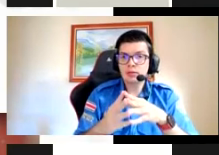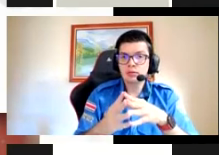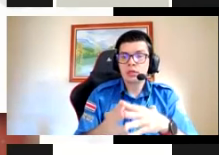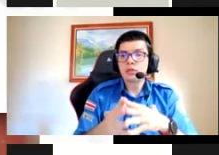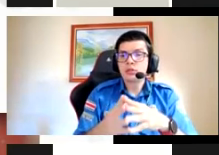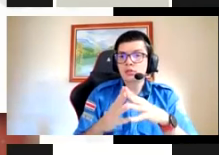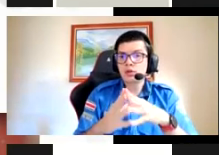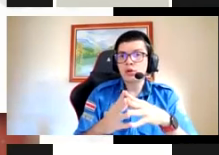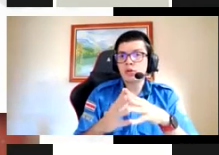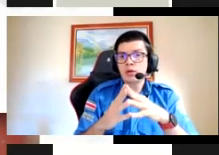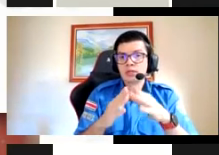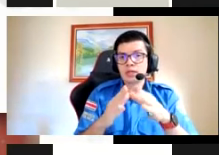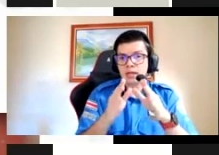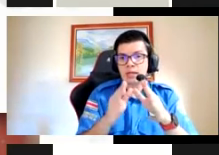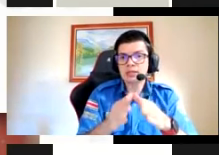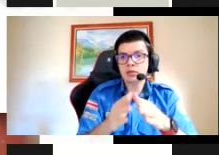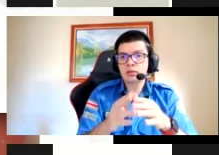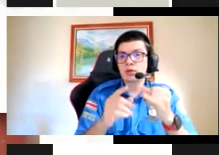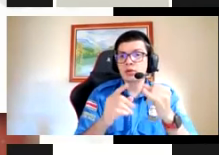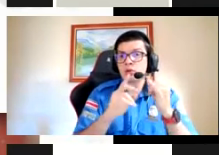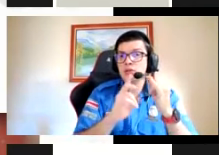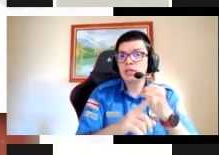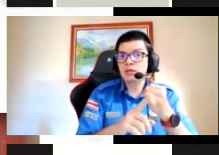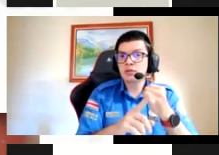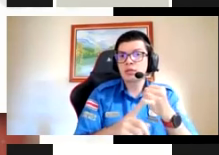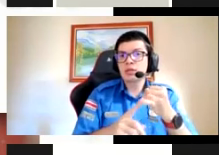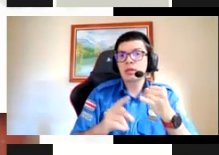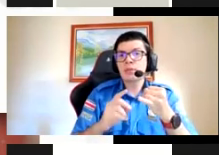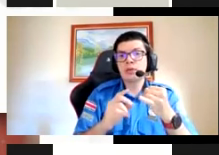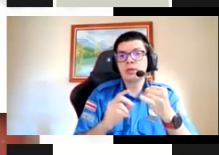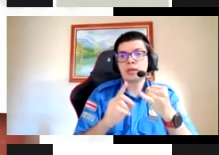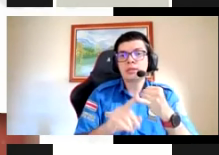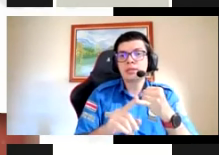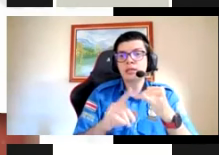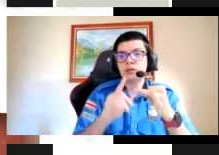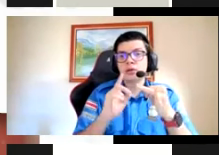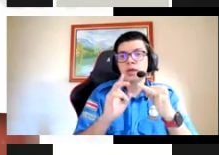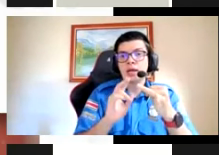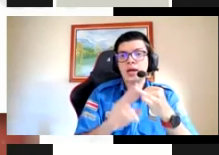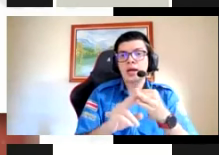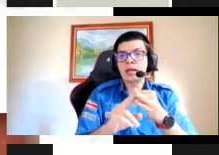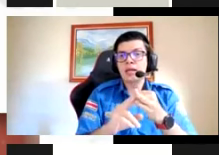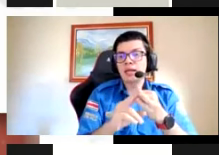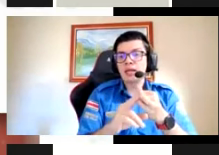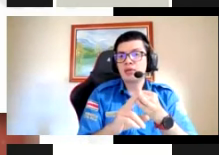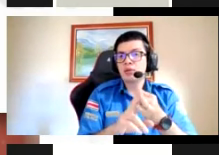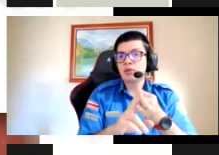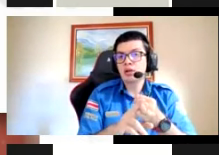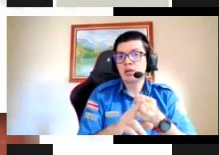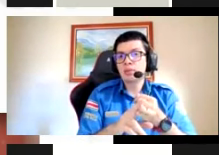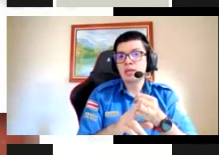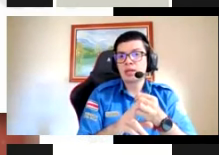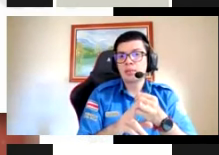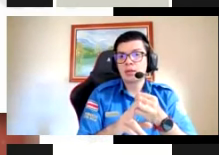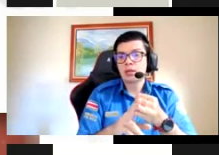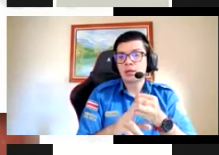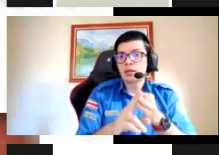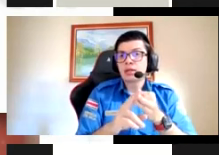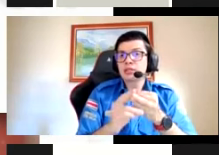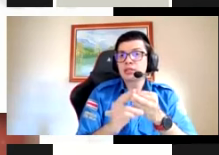limitado. Solo lo voy a usar en esta condición con cilindros y para conectar el cilindro al regulador de primera